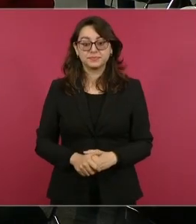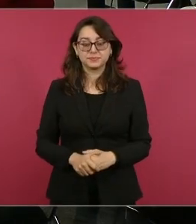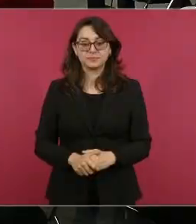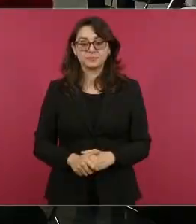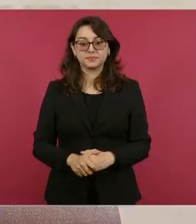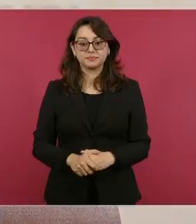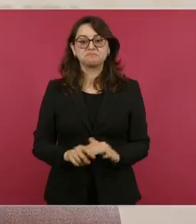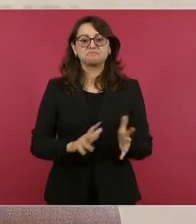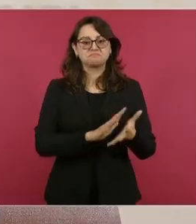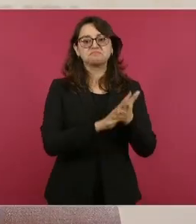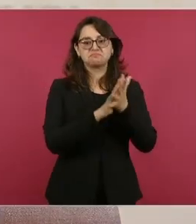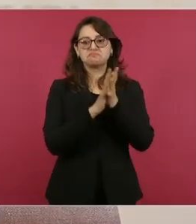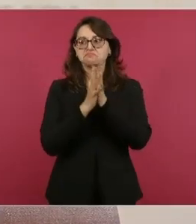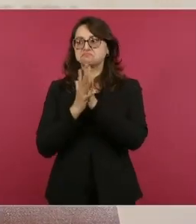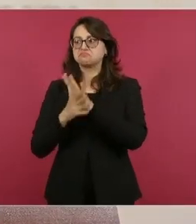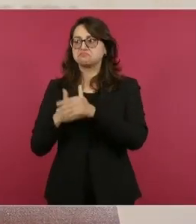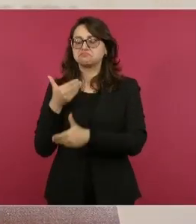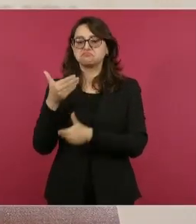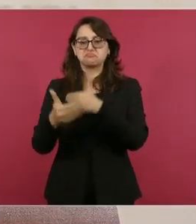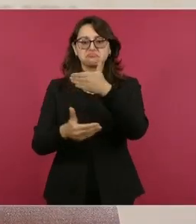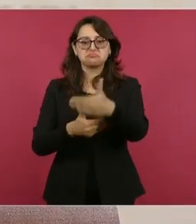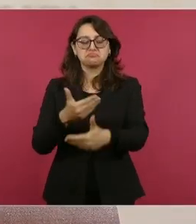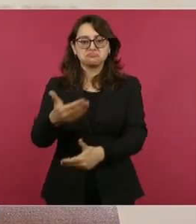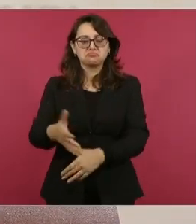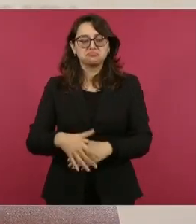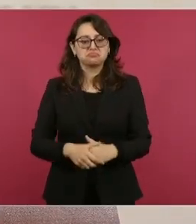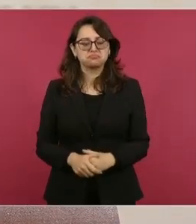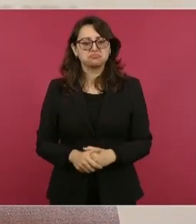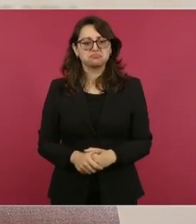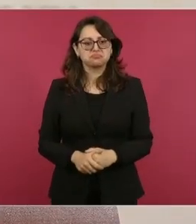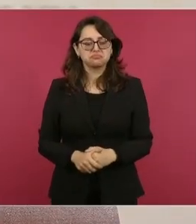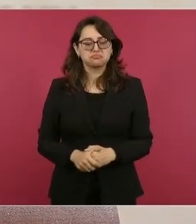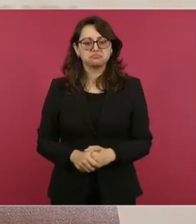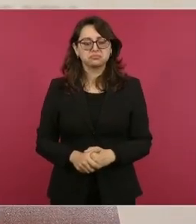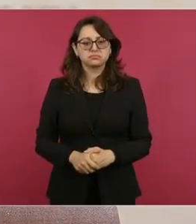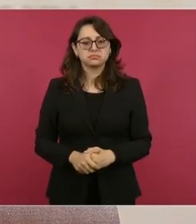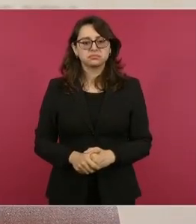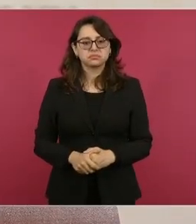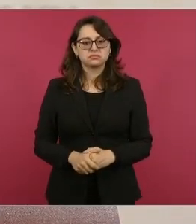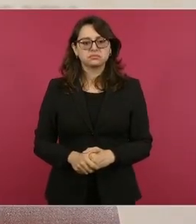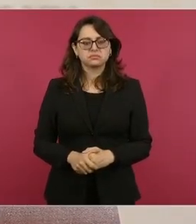en la transición. La verdad que